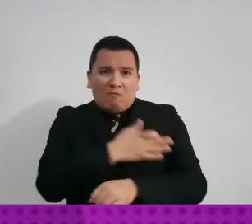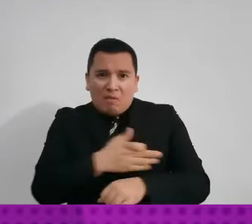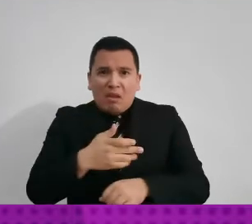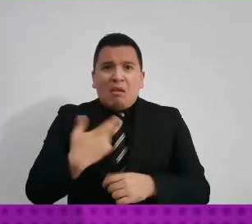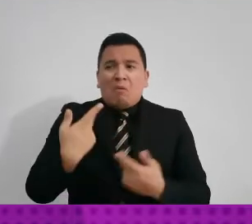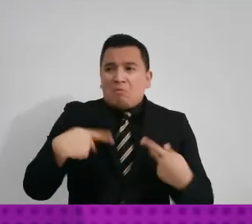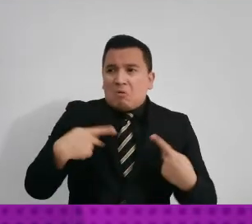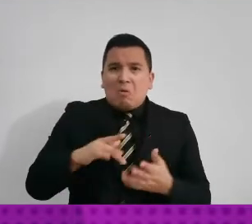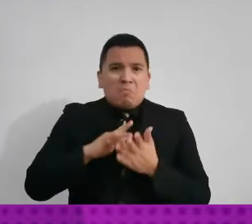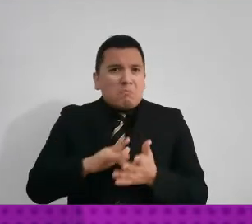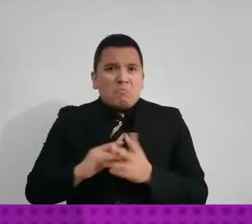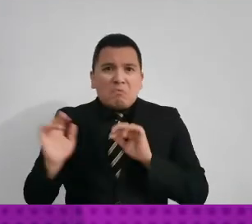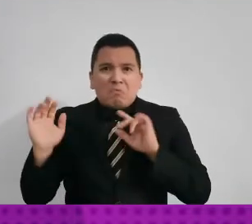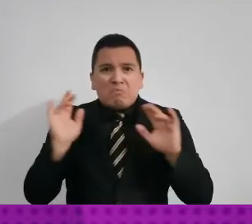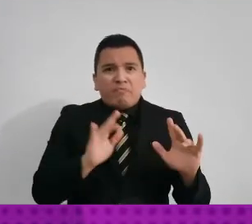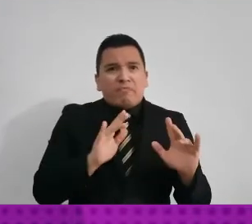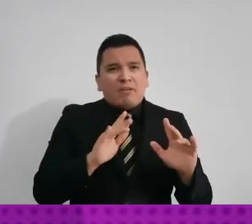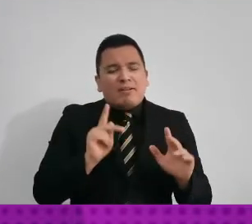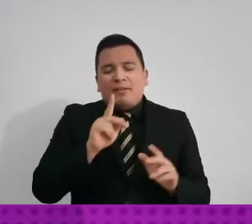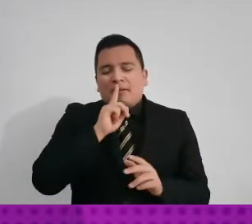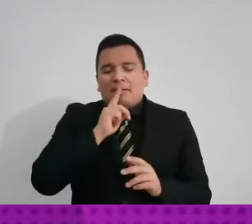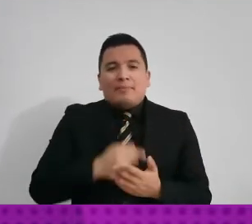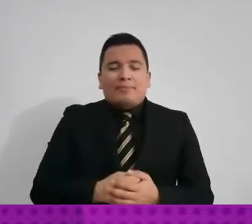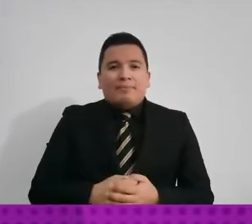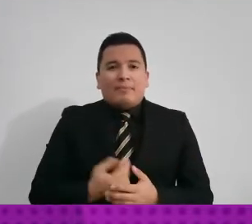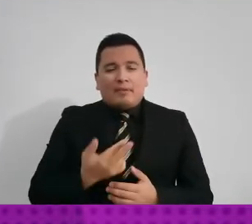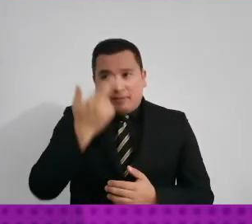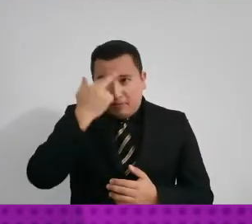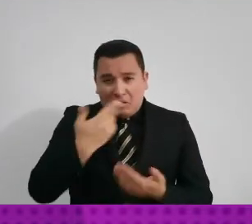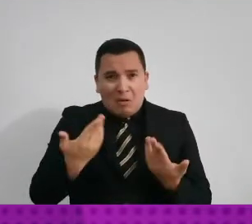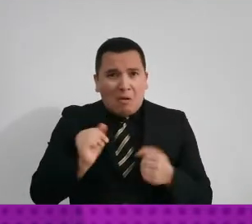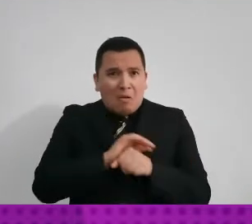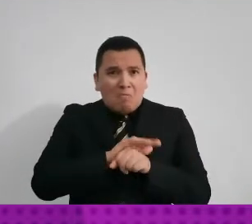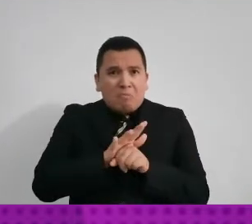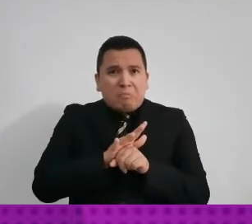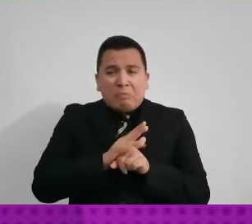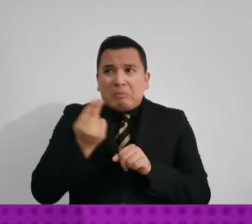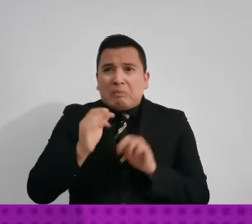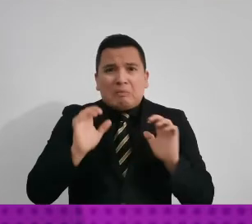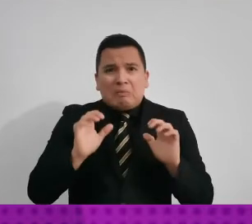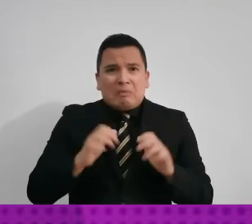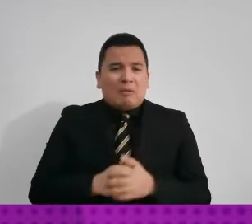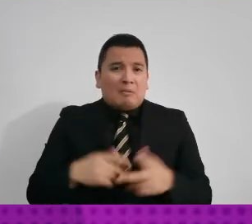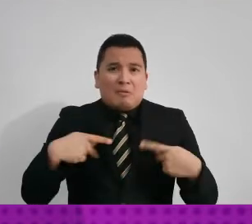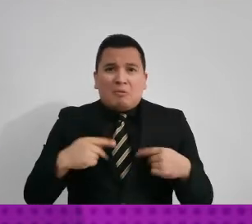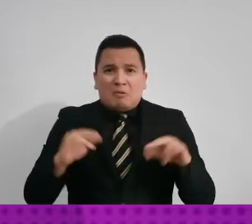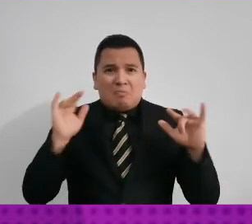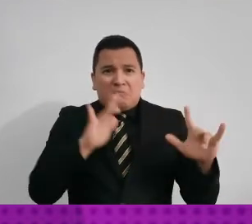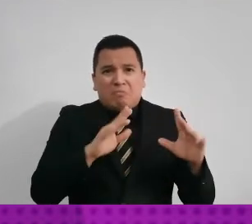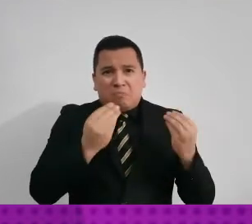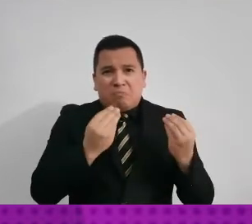familia, que llevaran a sus simpatizantes, pero bueno, pues hay que recordar que en medio de esta pandemia ya no puede haber